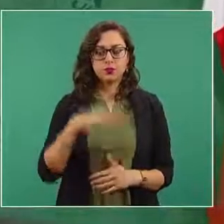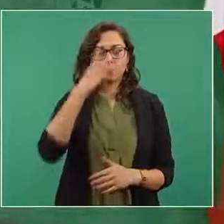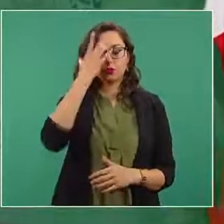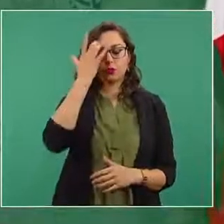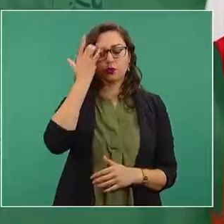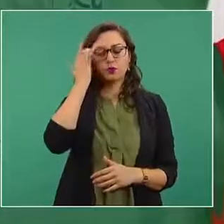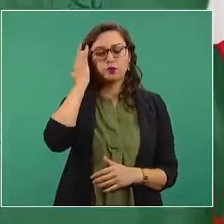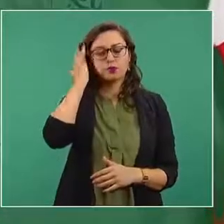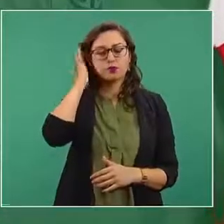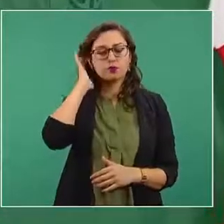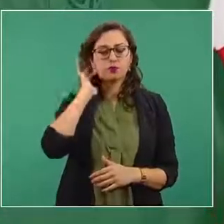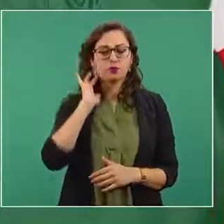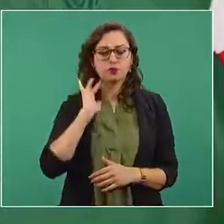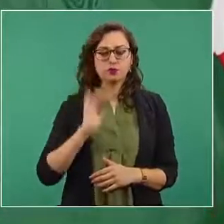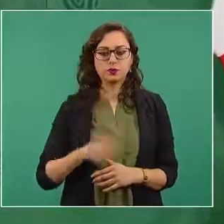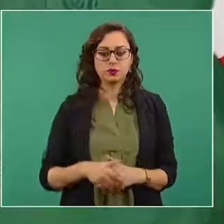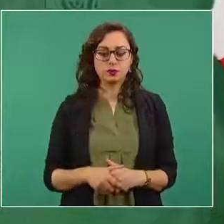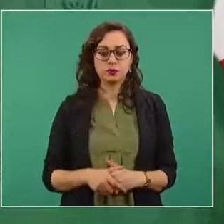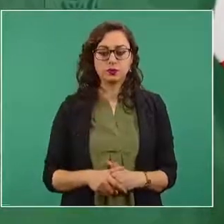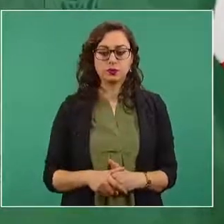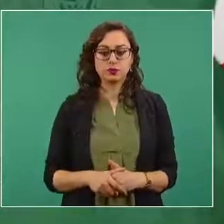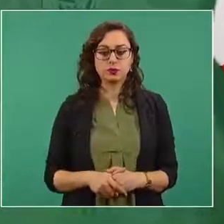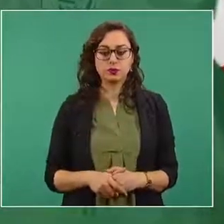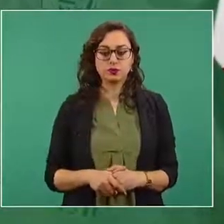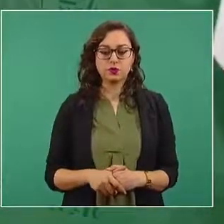Desgraciadamente todavía